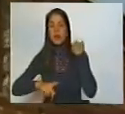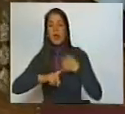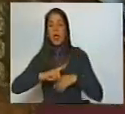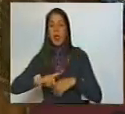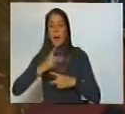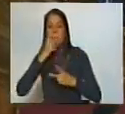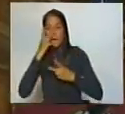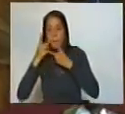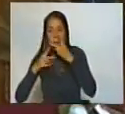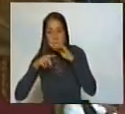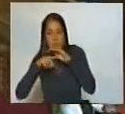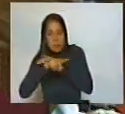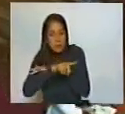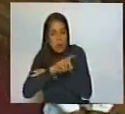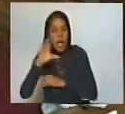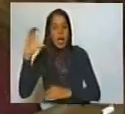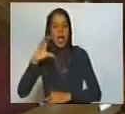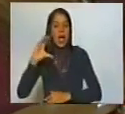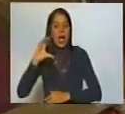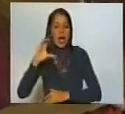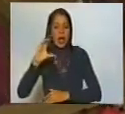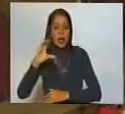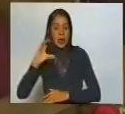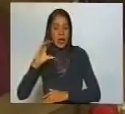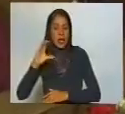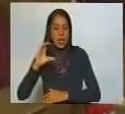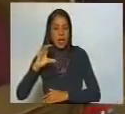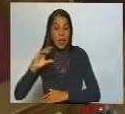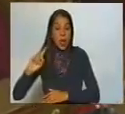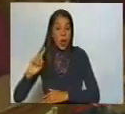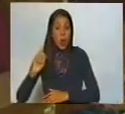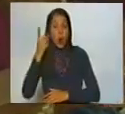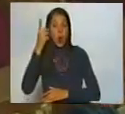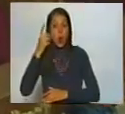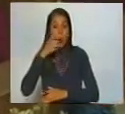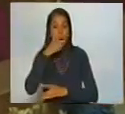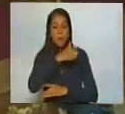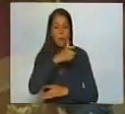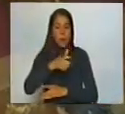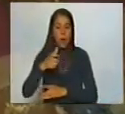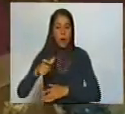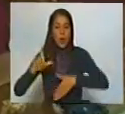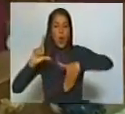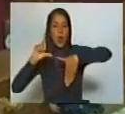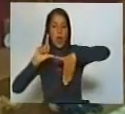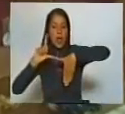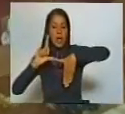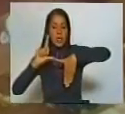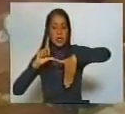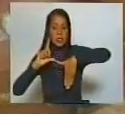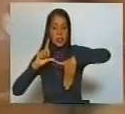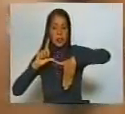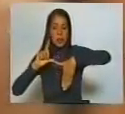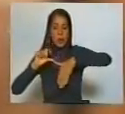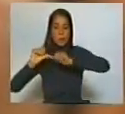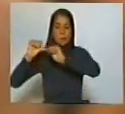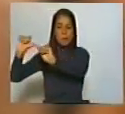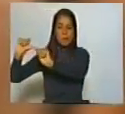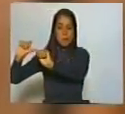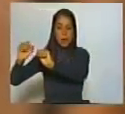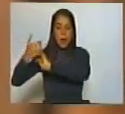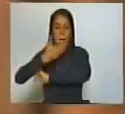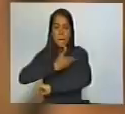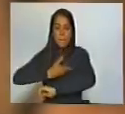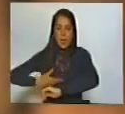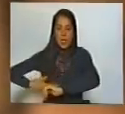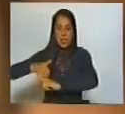visitó Caracas. Es el único pueblo de este continente que ha impedido que un vicepresidente de